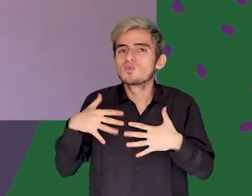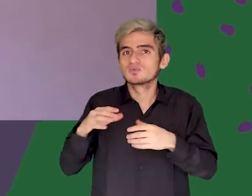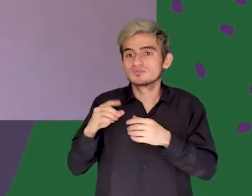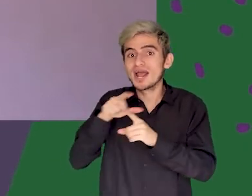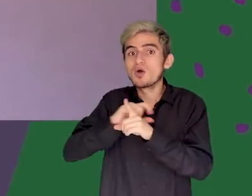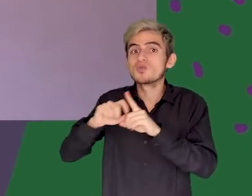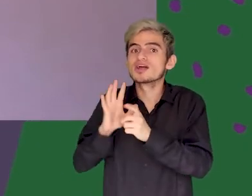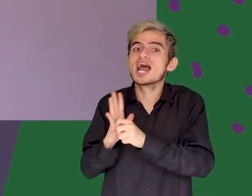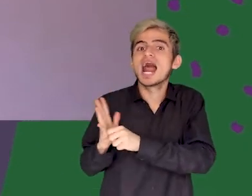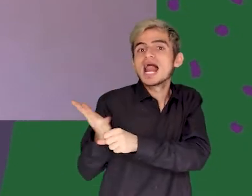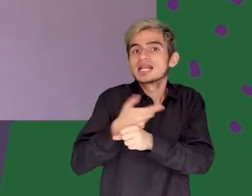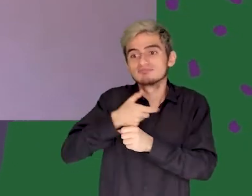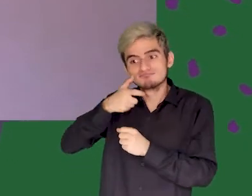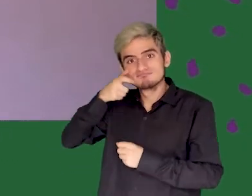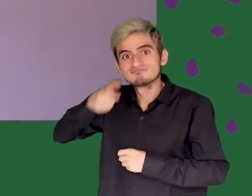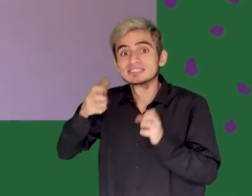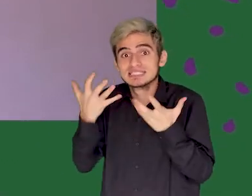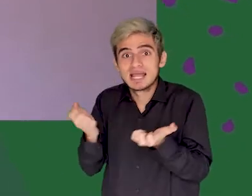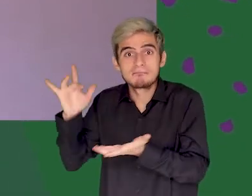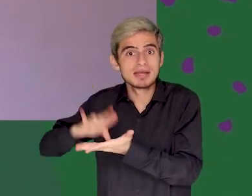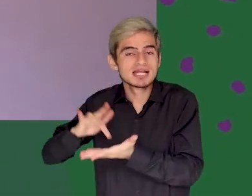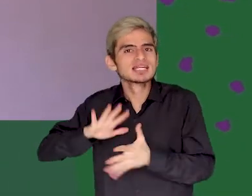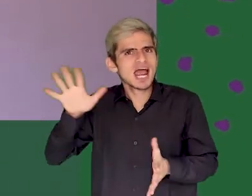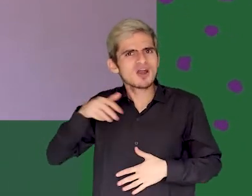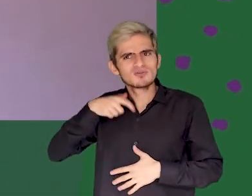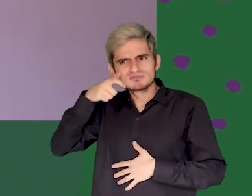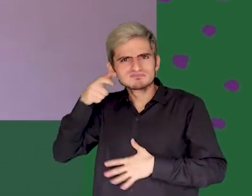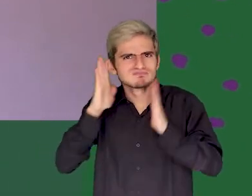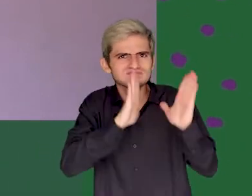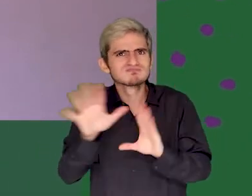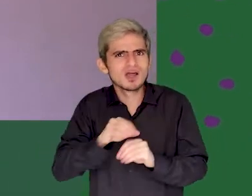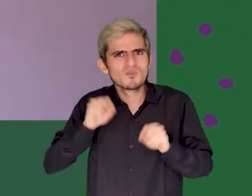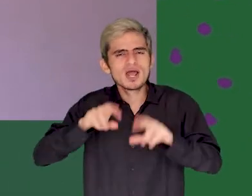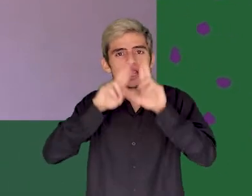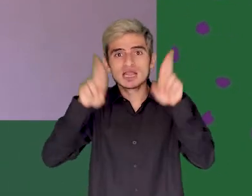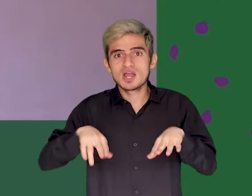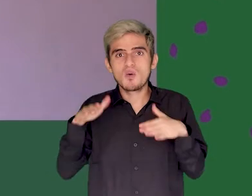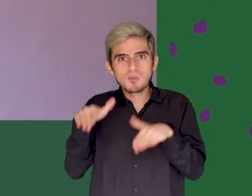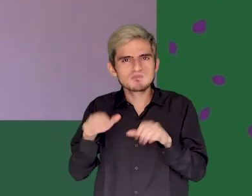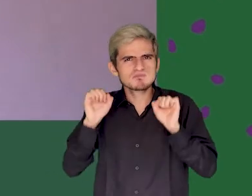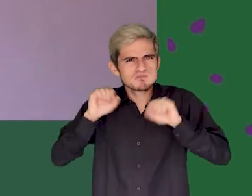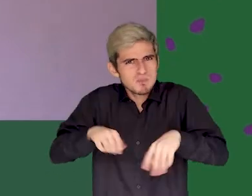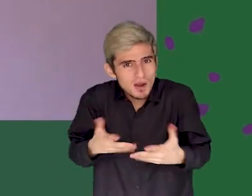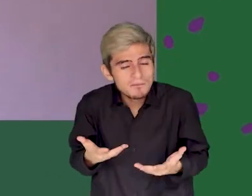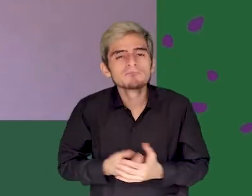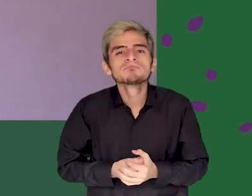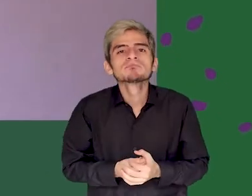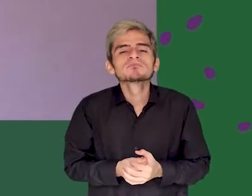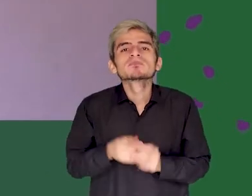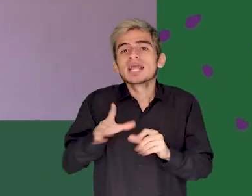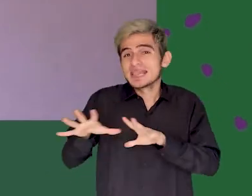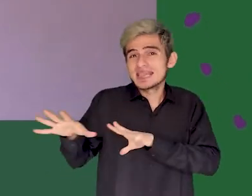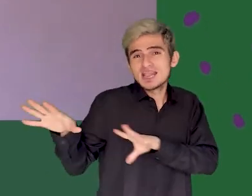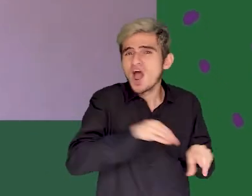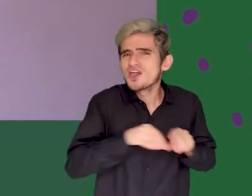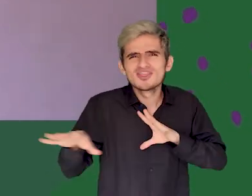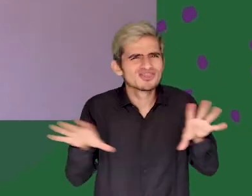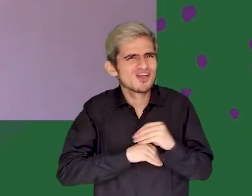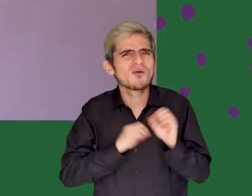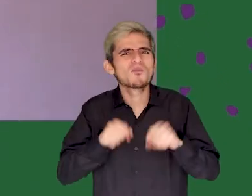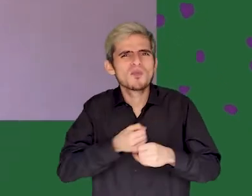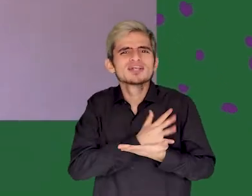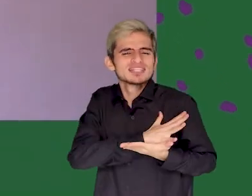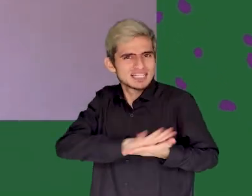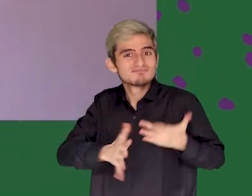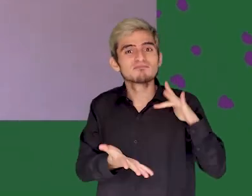Comisión Fílmica, tienes que estar muy pendiente de las redes sociales de la Cinemateca. La mayoría, si no todos,